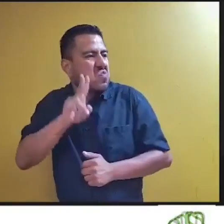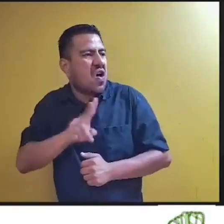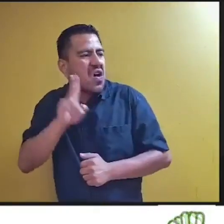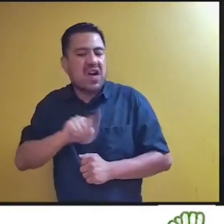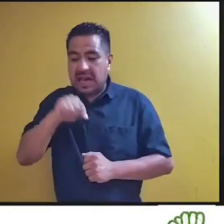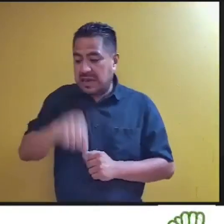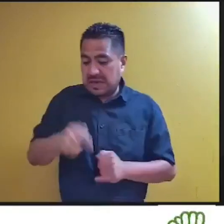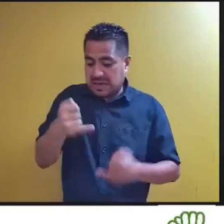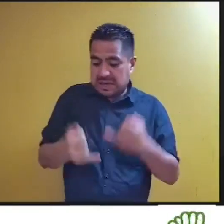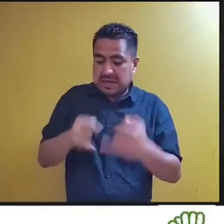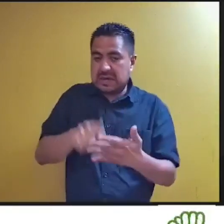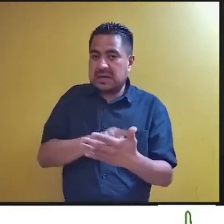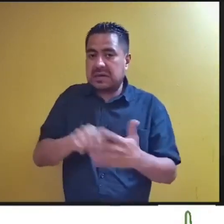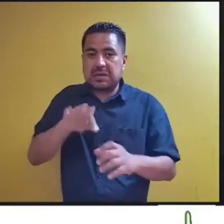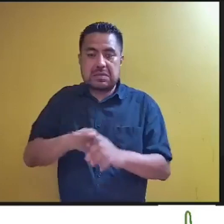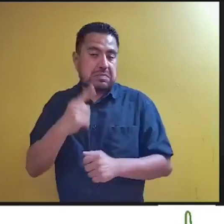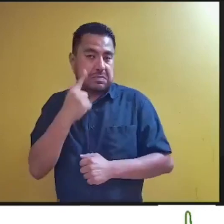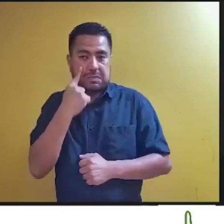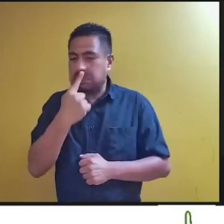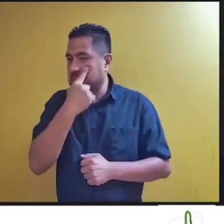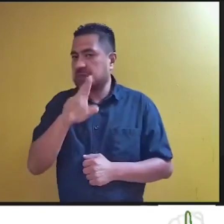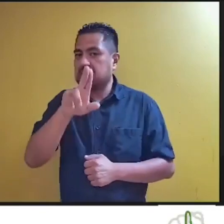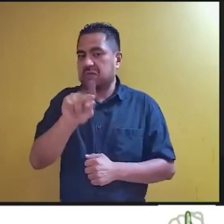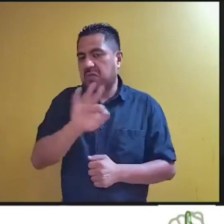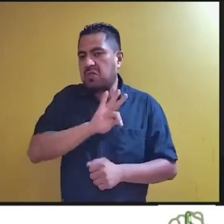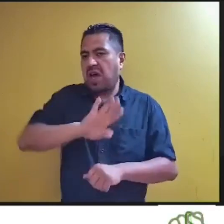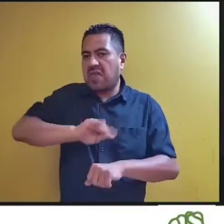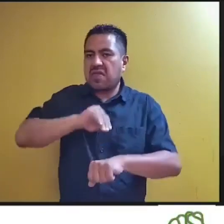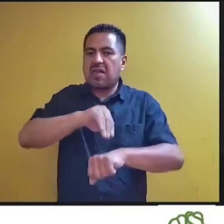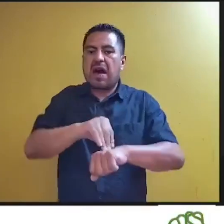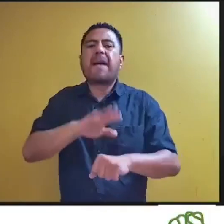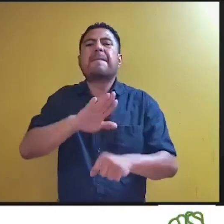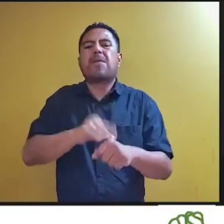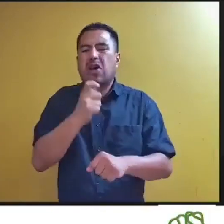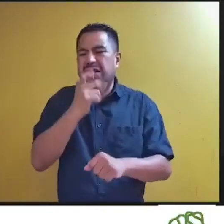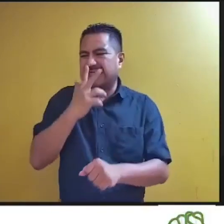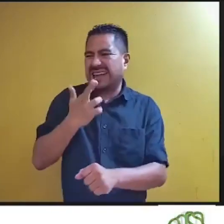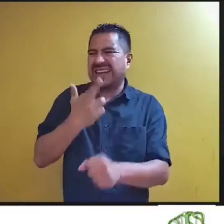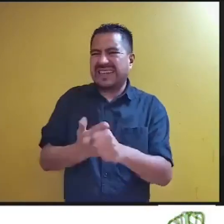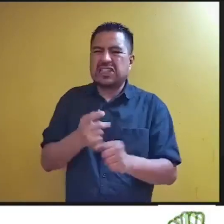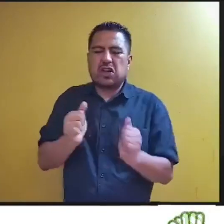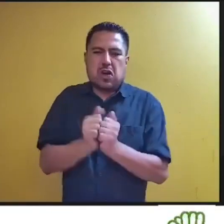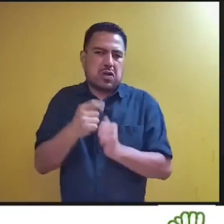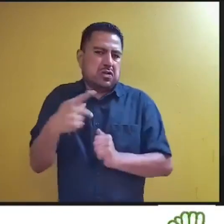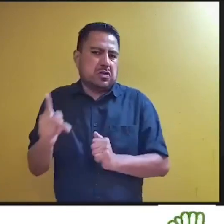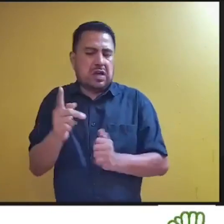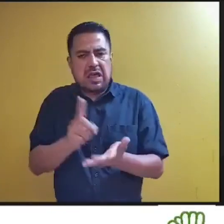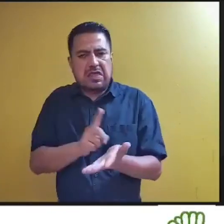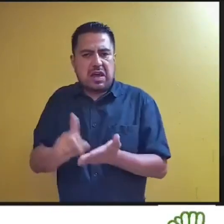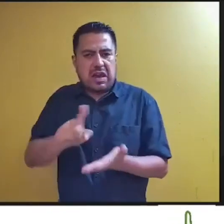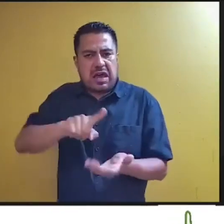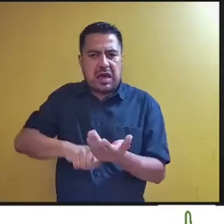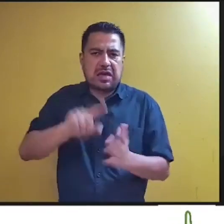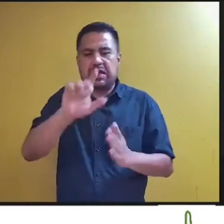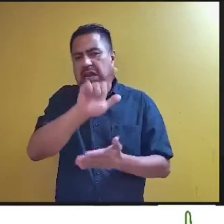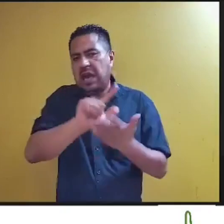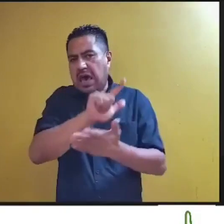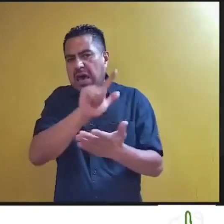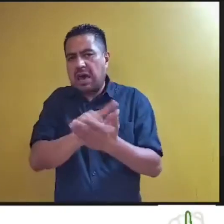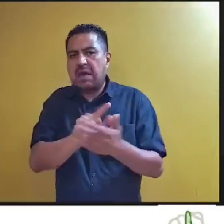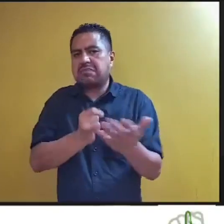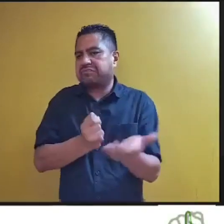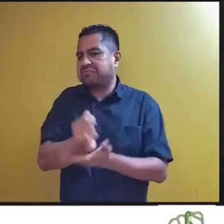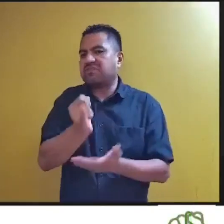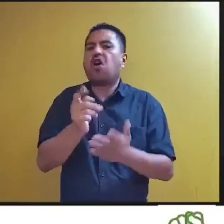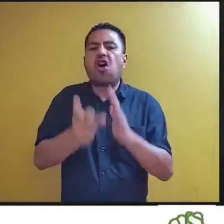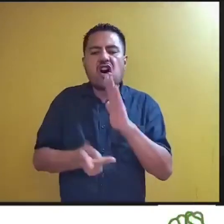Tribunal Electoral considera que resulta infundado, en virtud de que la responsable, conforme a sus facultades constitucionales y legales,